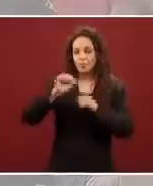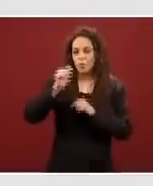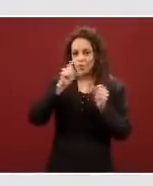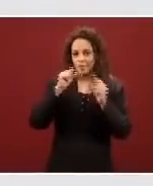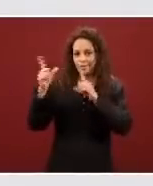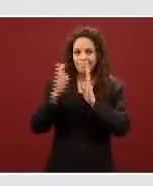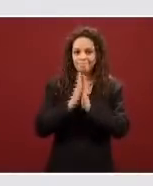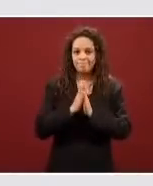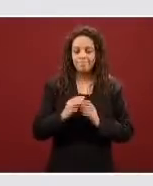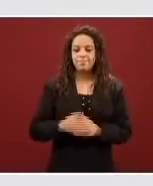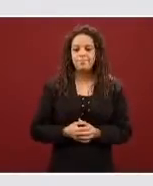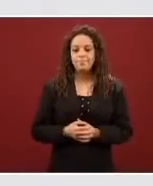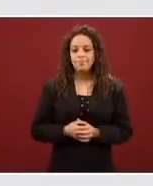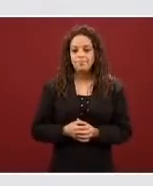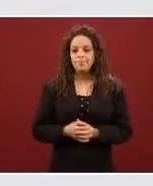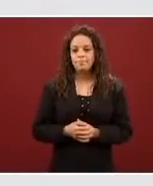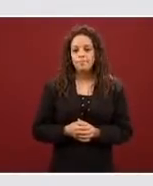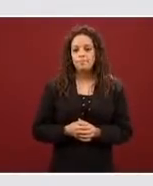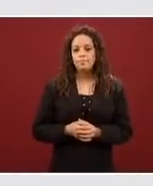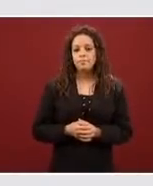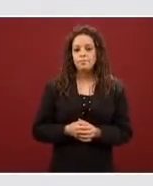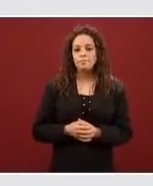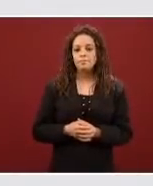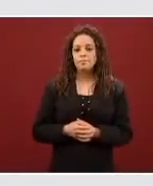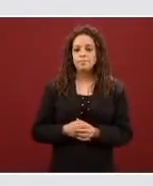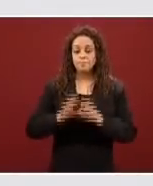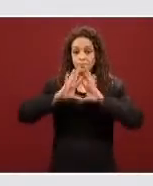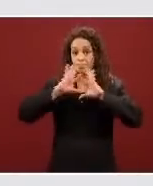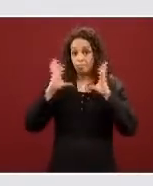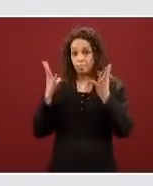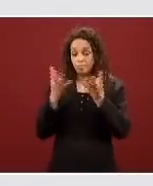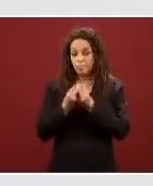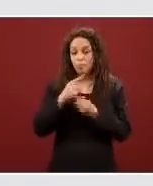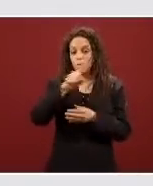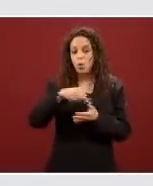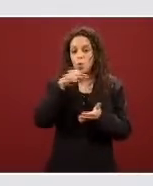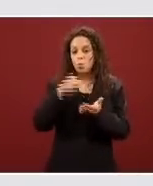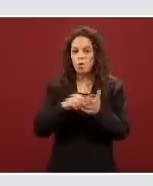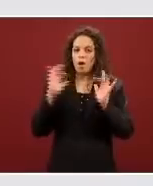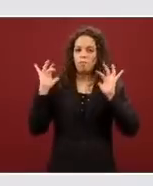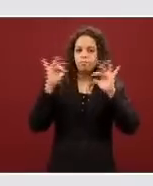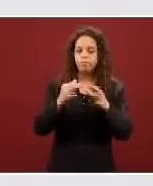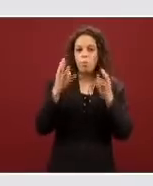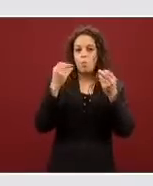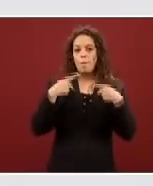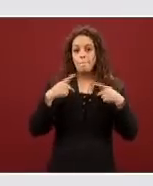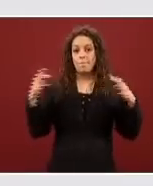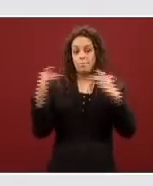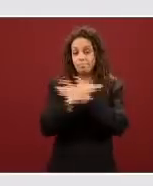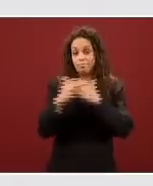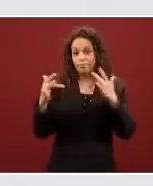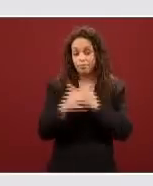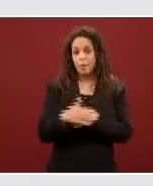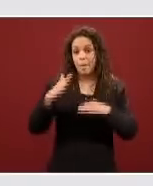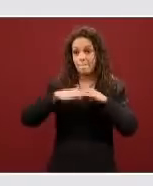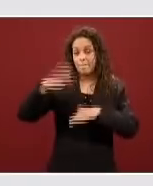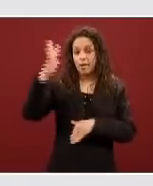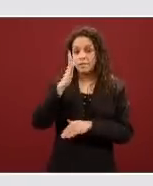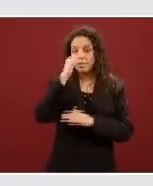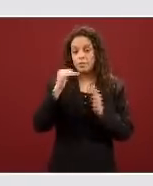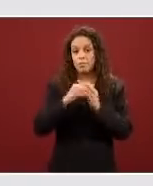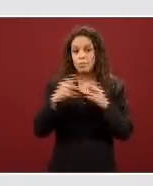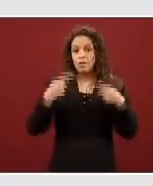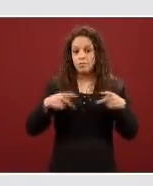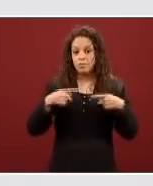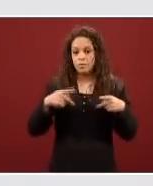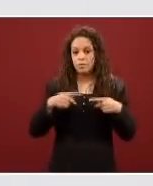Reprogramación de eventos de concentración masiva, ya lo hemos dicho también, eventos de más de 5.000 personas se reprograman